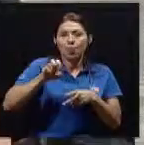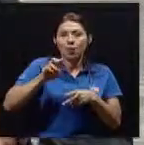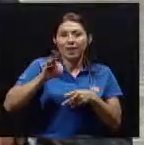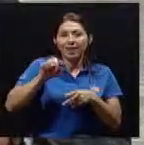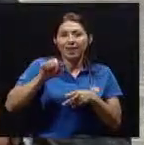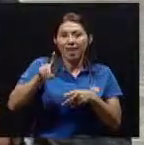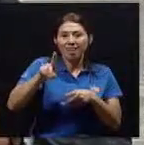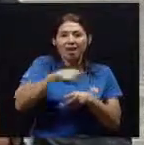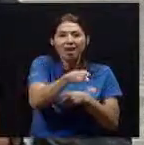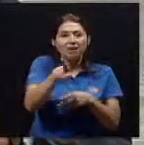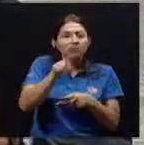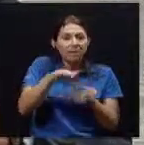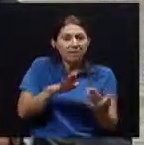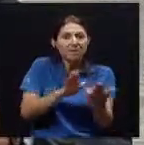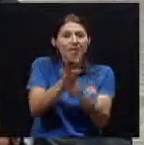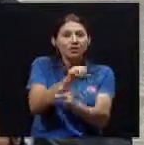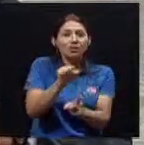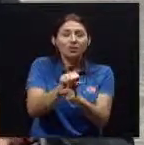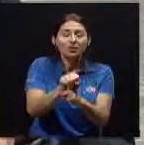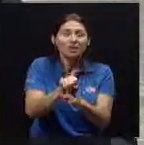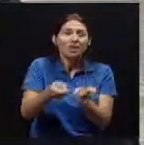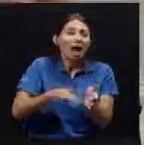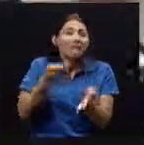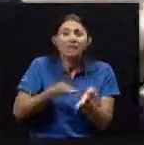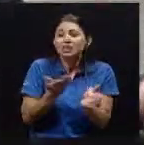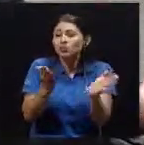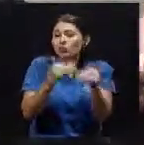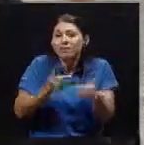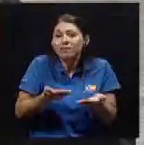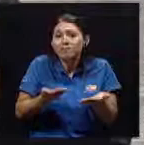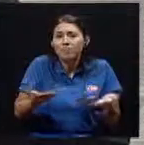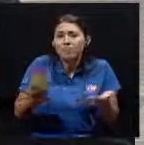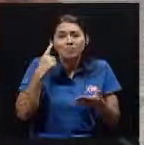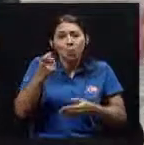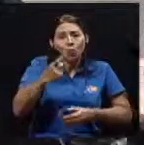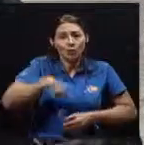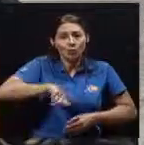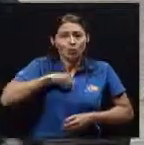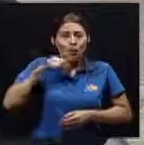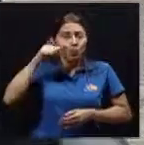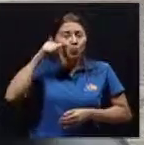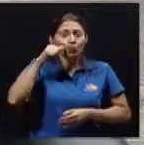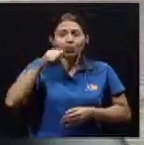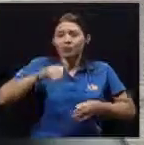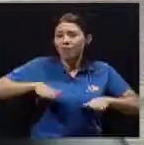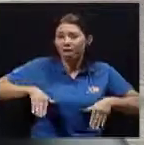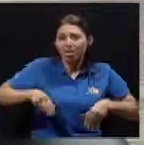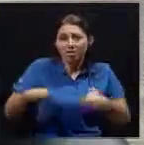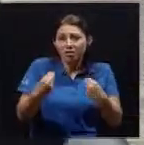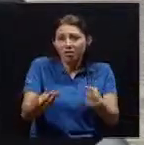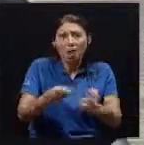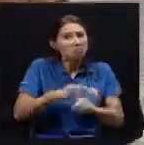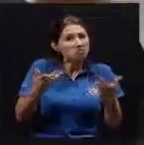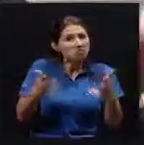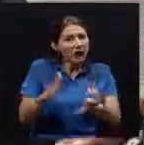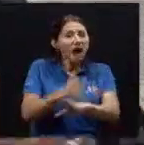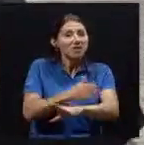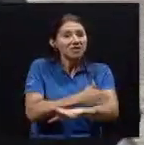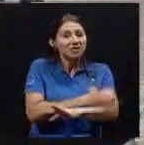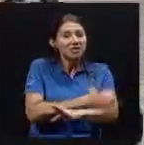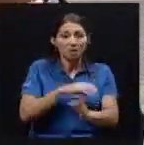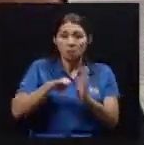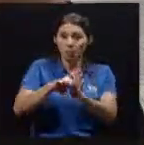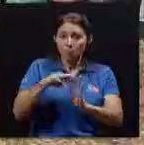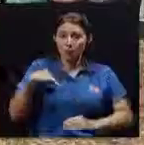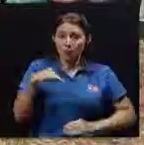lidiar con eso y muchas veces con muy pobres herramientas, porque los adultos no se las proporcionamos, etcétera. Pero bueno, han habido avances, ¿verdad? El Ministerio de Educación